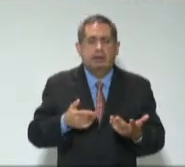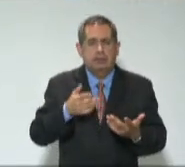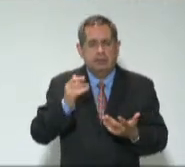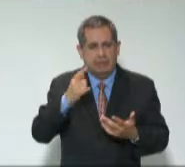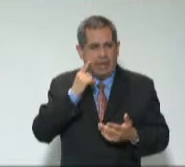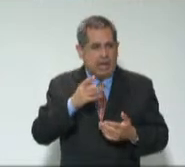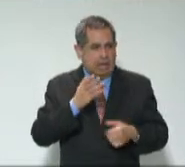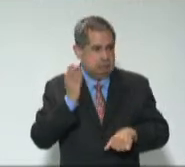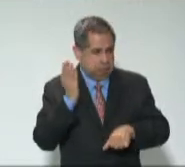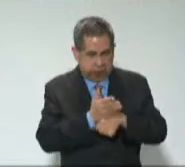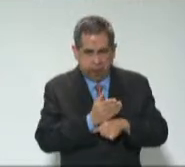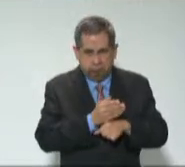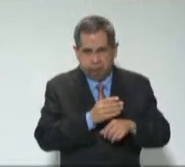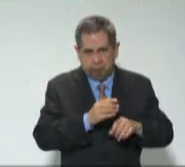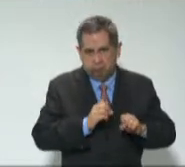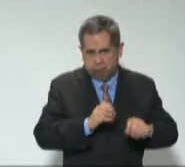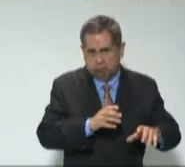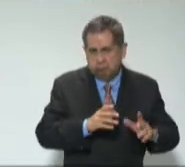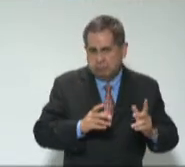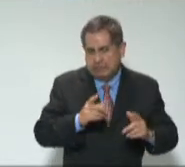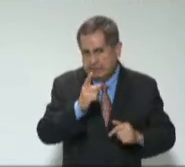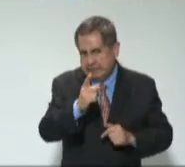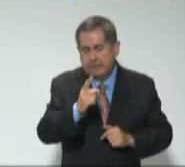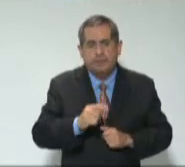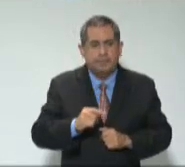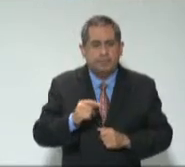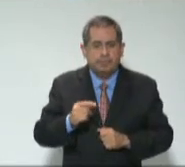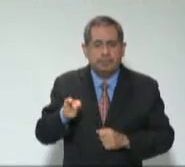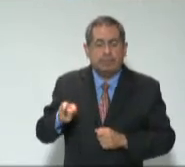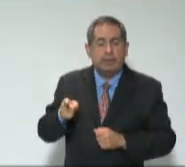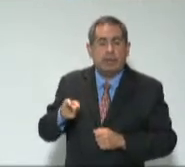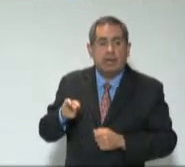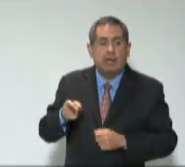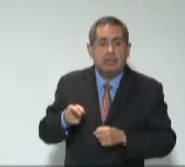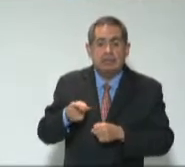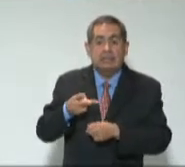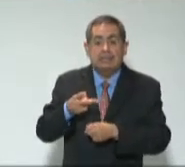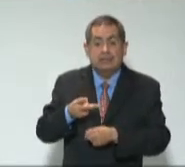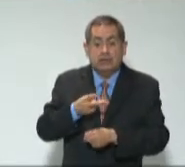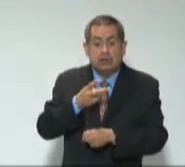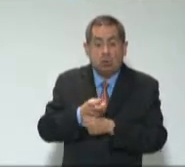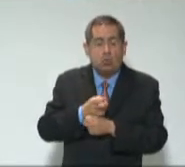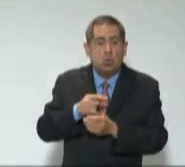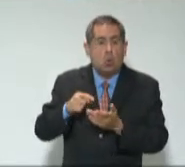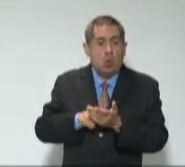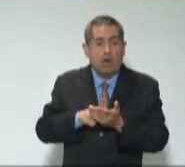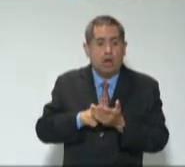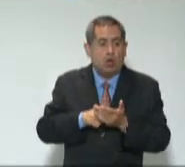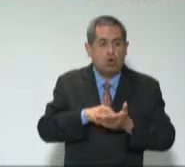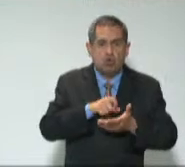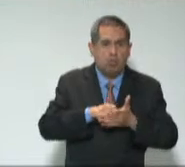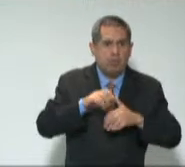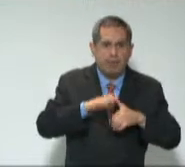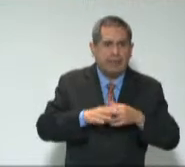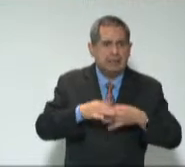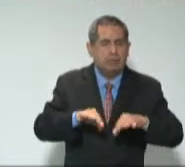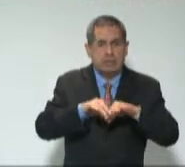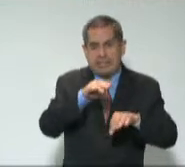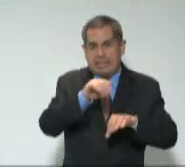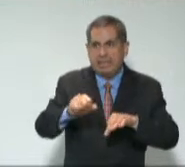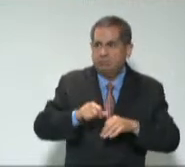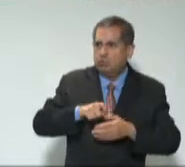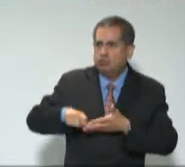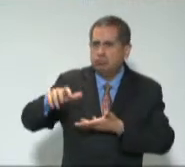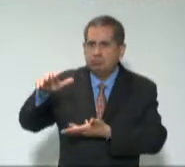impunidad teniendo una institución que es el segundo comprador más grande del Gobierno Federal Pues